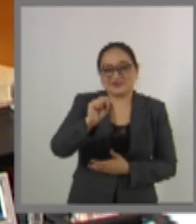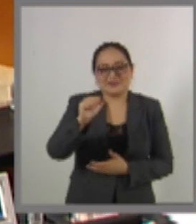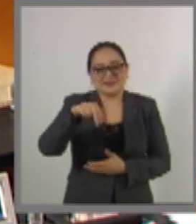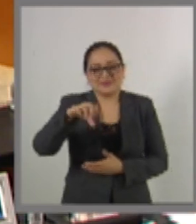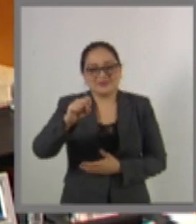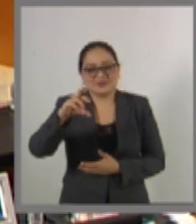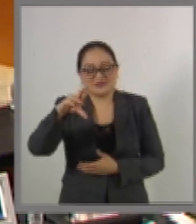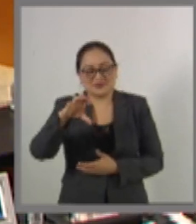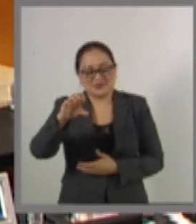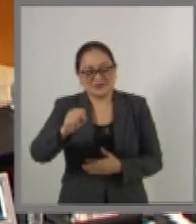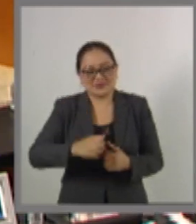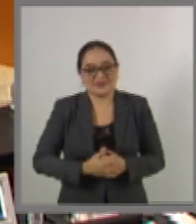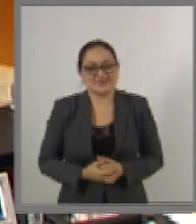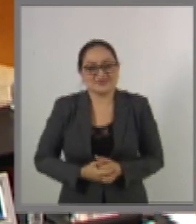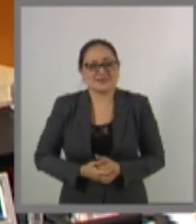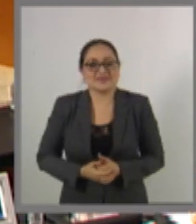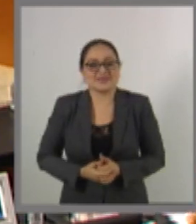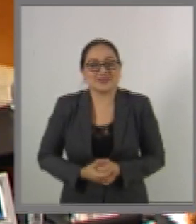Senador,